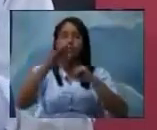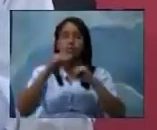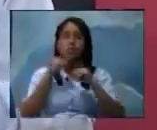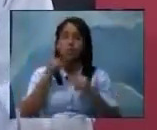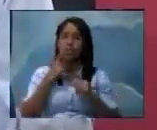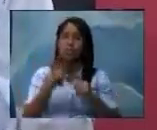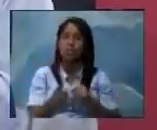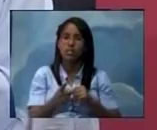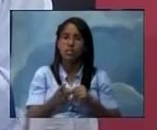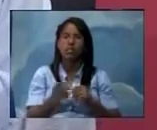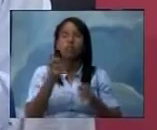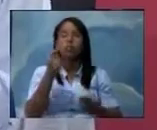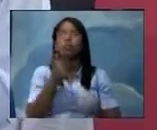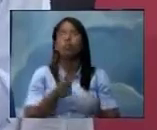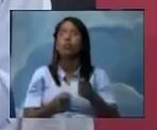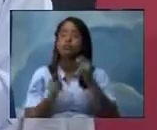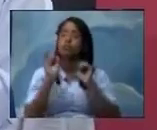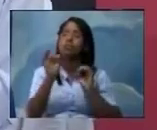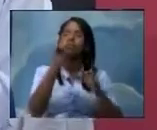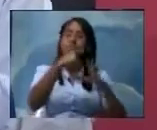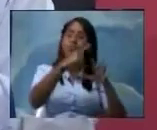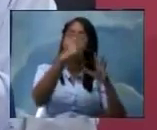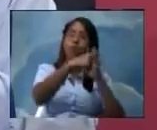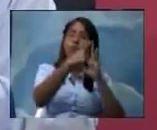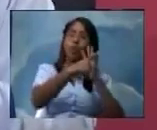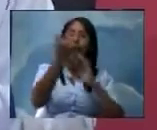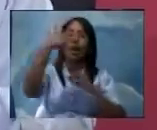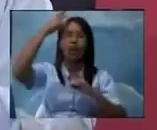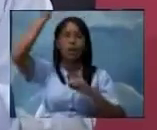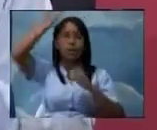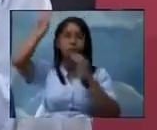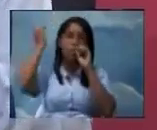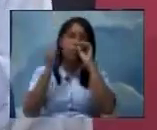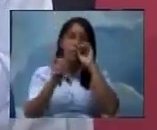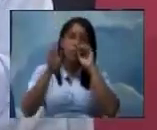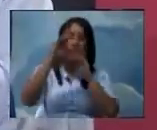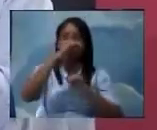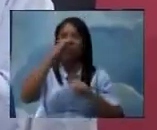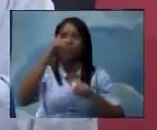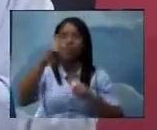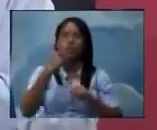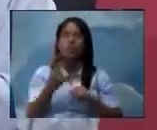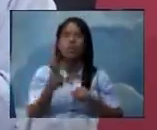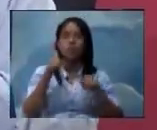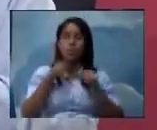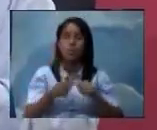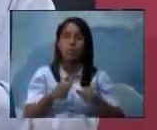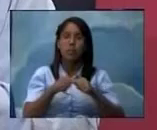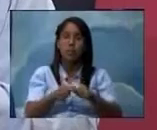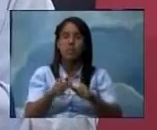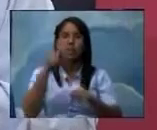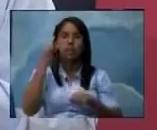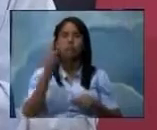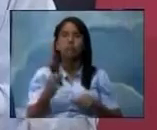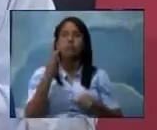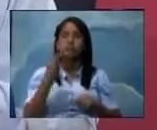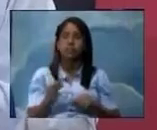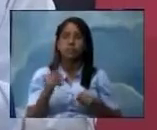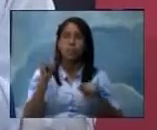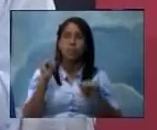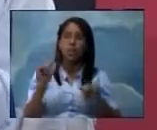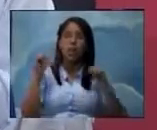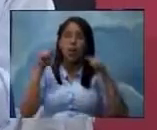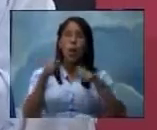está diciendo punto a punto a el rey. Le está diciendo: él permanecerá para siempre.